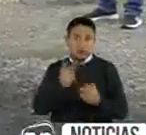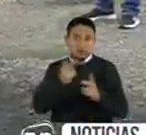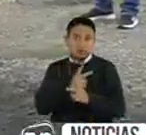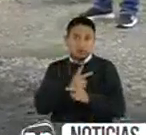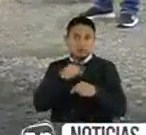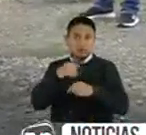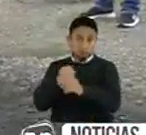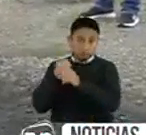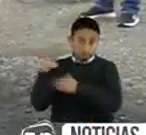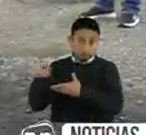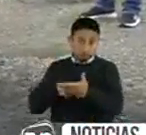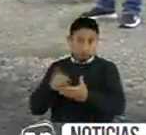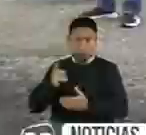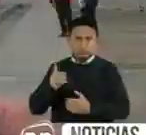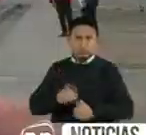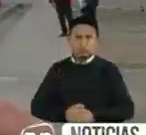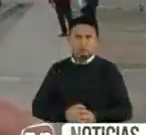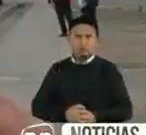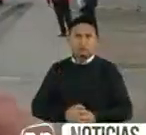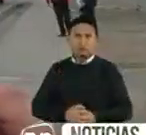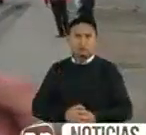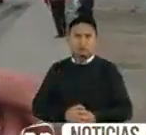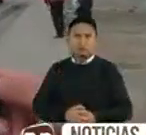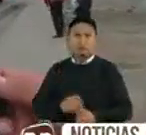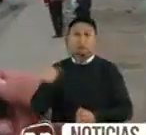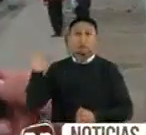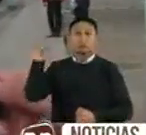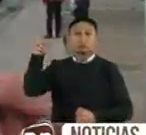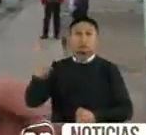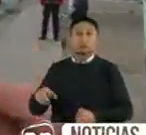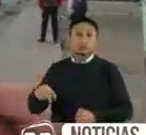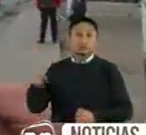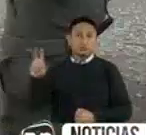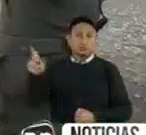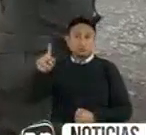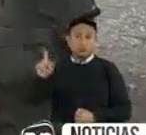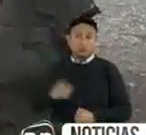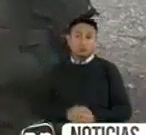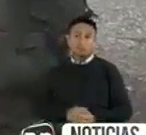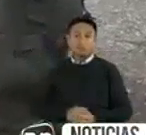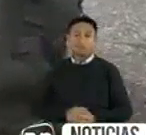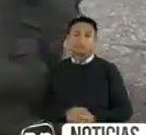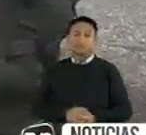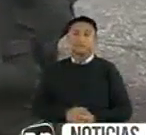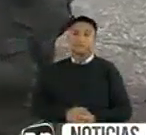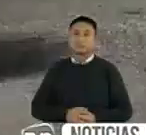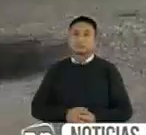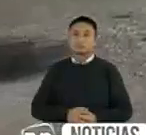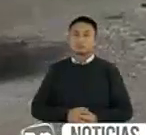una extorsión. Sí, es colombiano, no es venezolano. Desde la ciudad de Cuenca, informó Francisco.